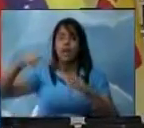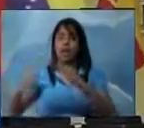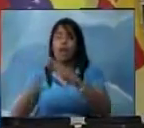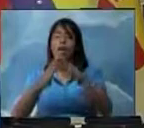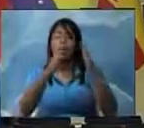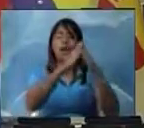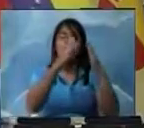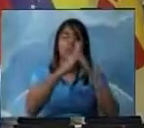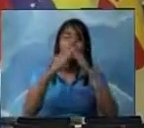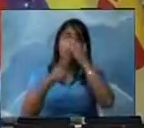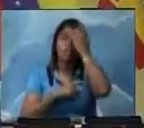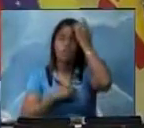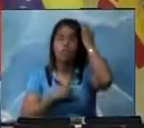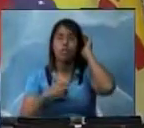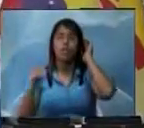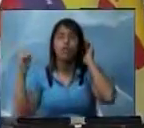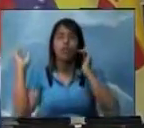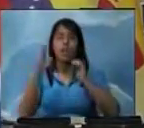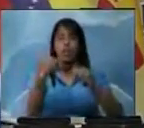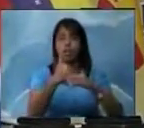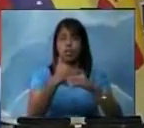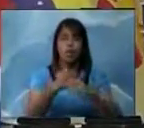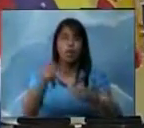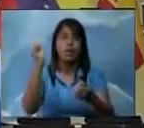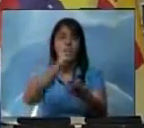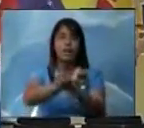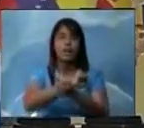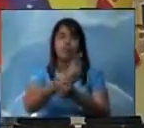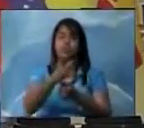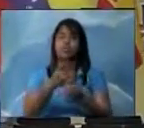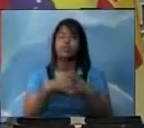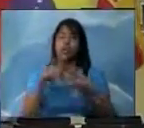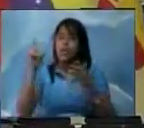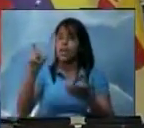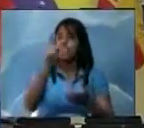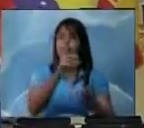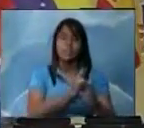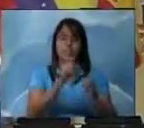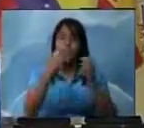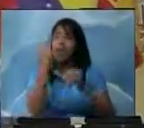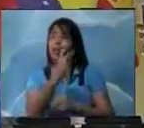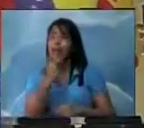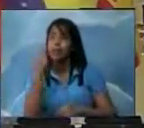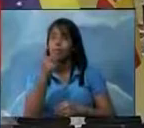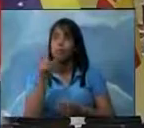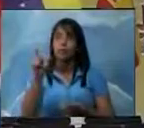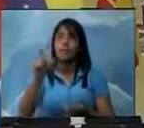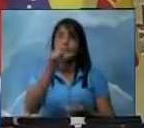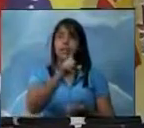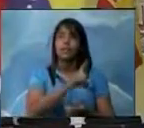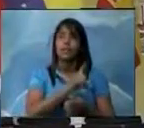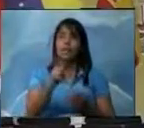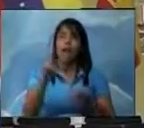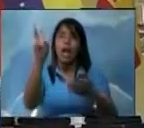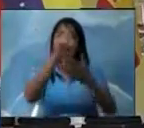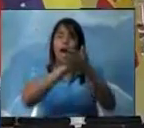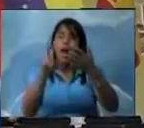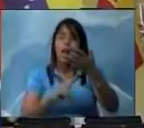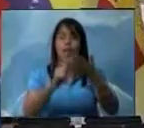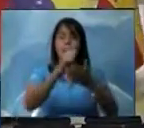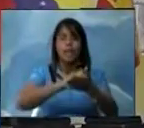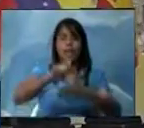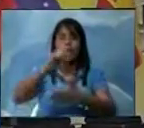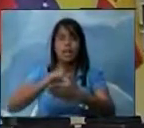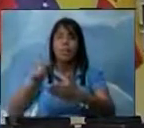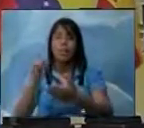Jerusalén, de los que trajeron como esclavos, me les enseña aquel idioma, me les enseñas a leer y a